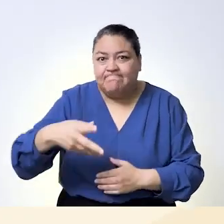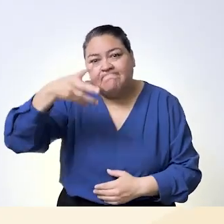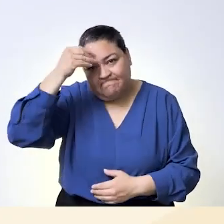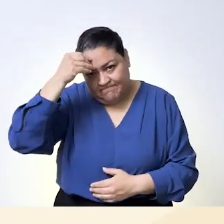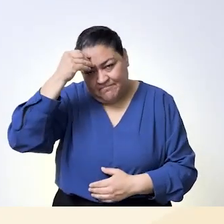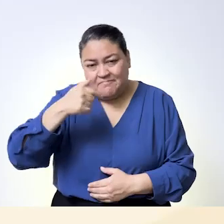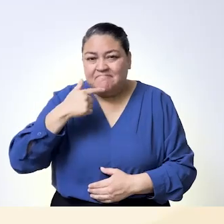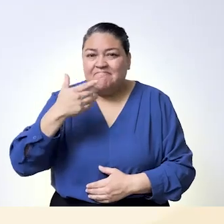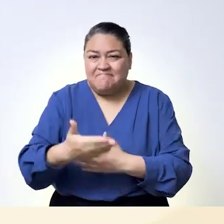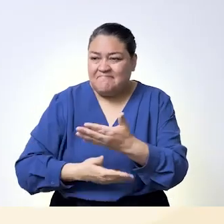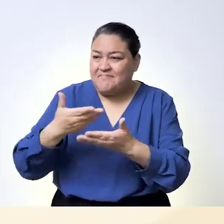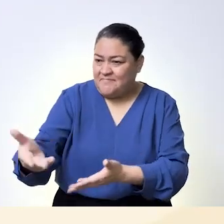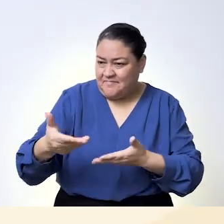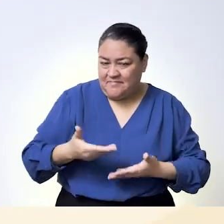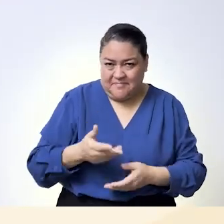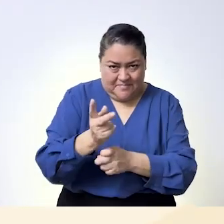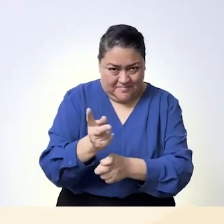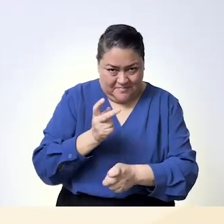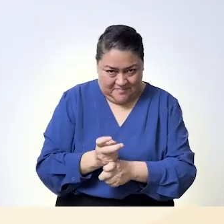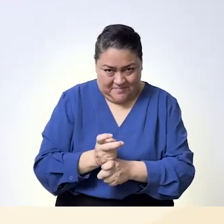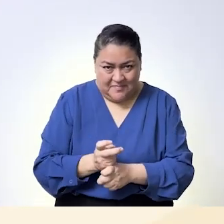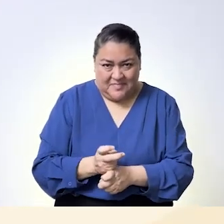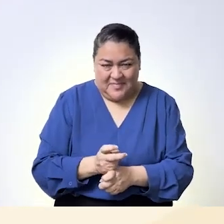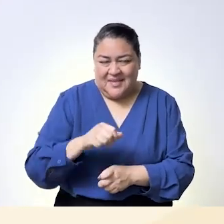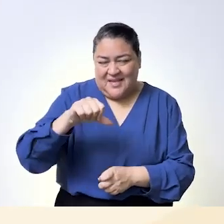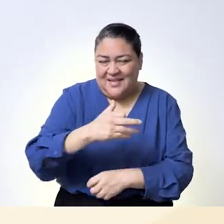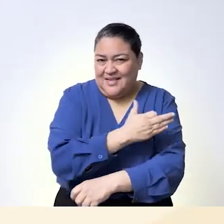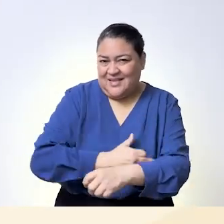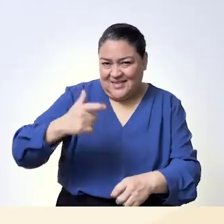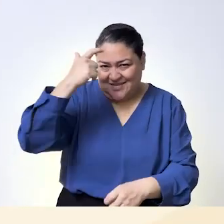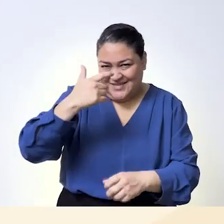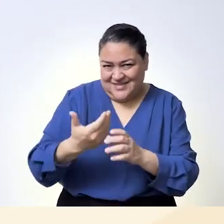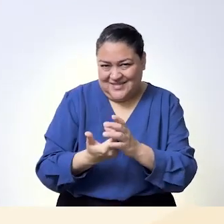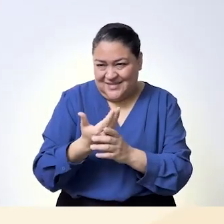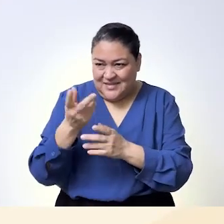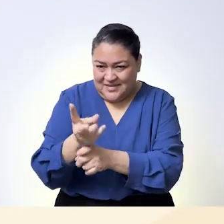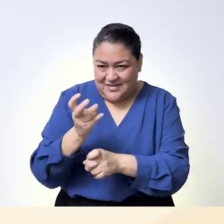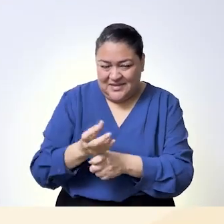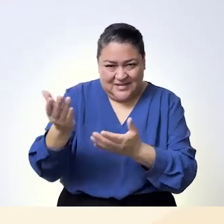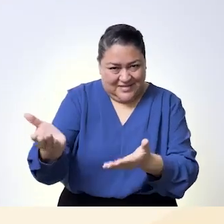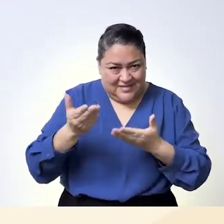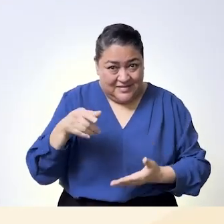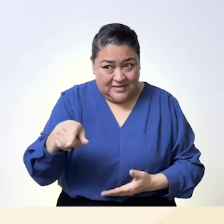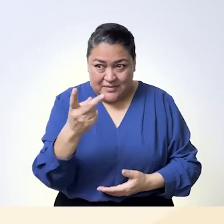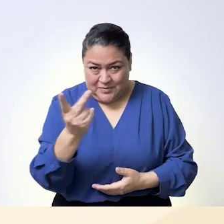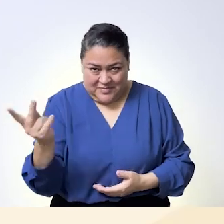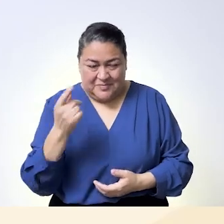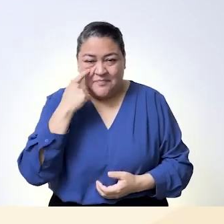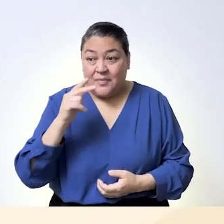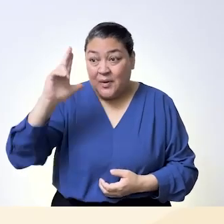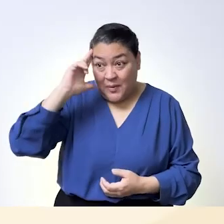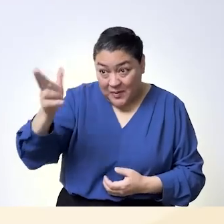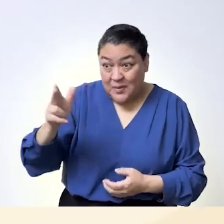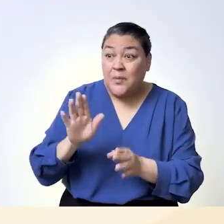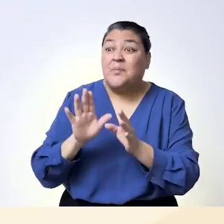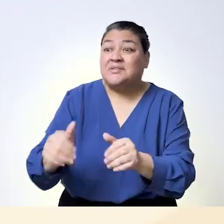aprender. Les doy la bienvenida a nuestras invitadas en esta tarde, noche y mañana, para que también ahorita podamos conocerlas un poco más.